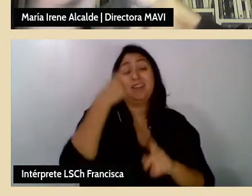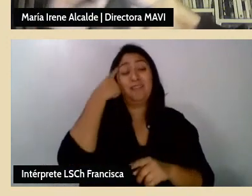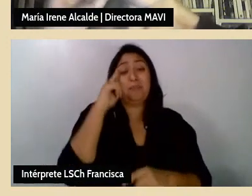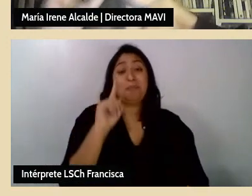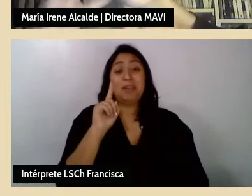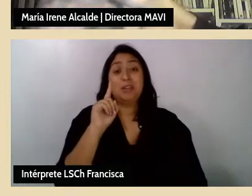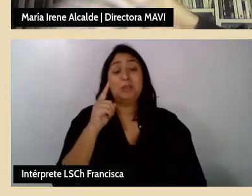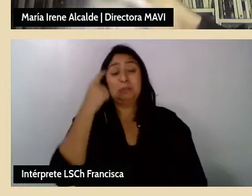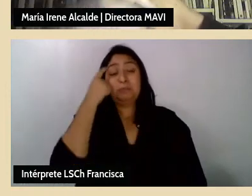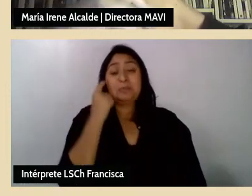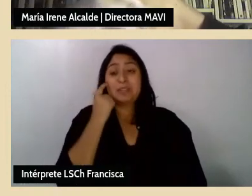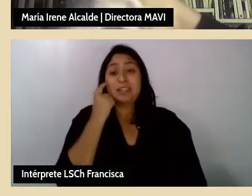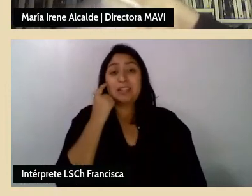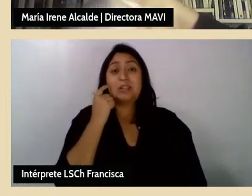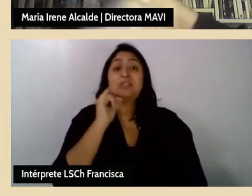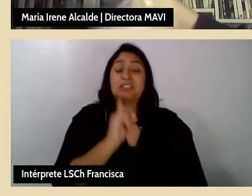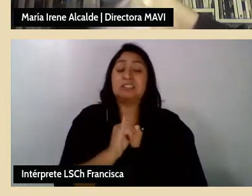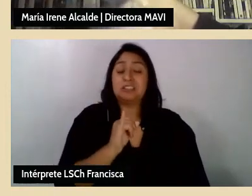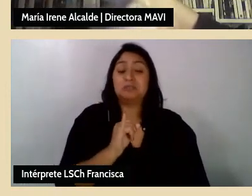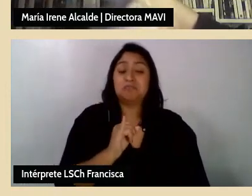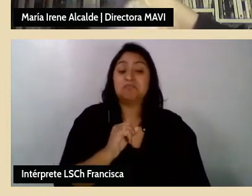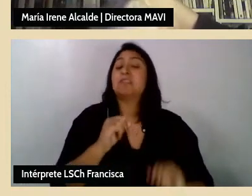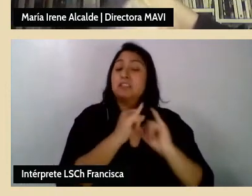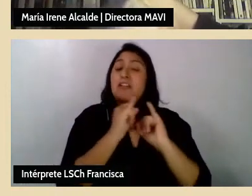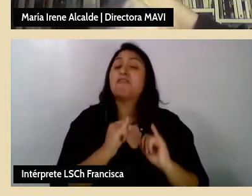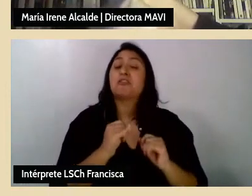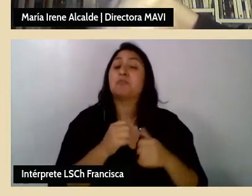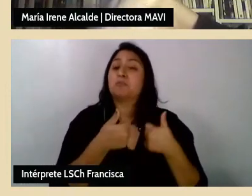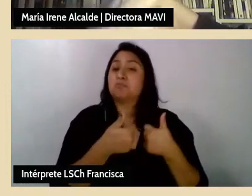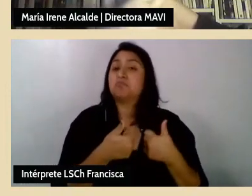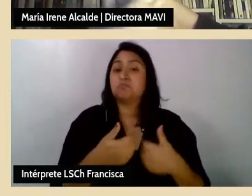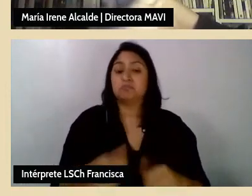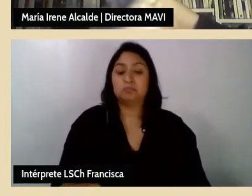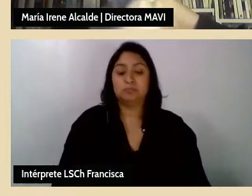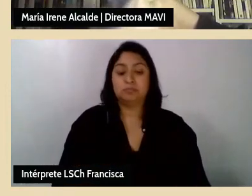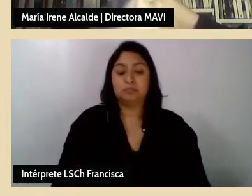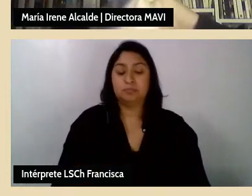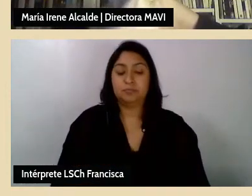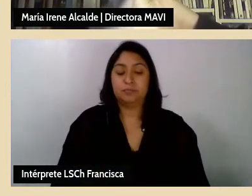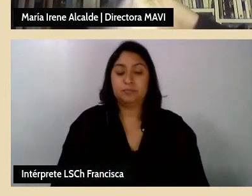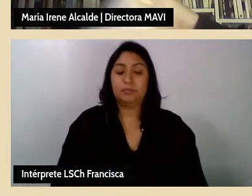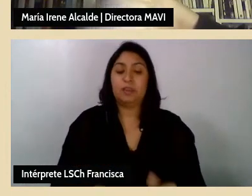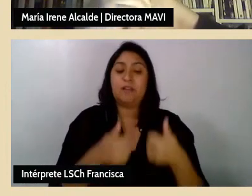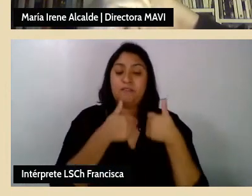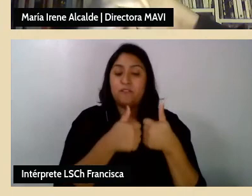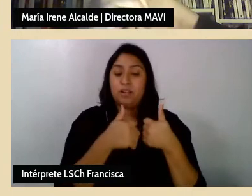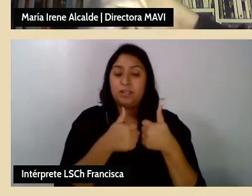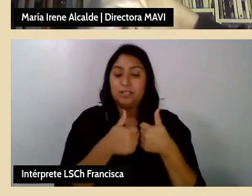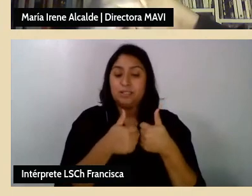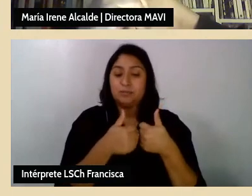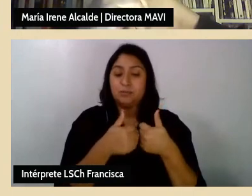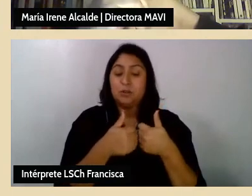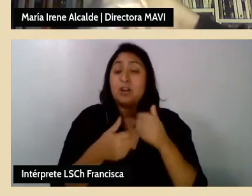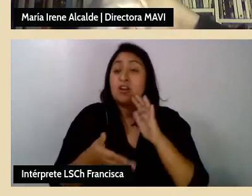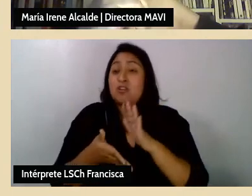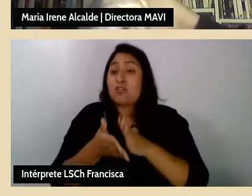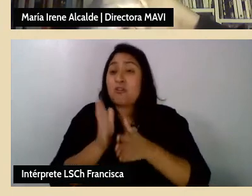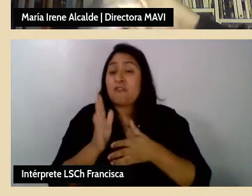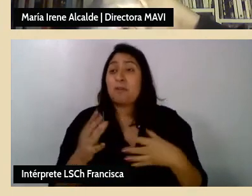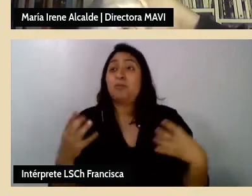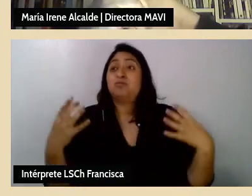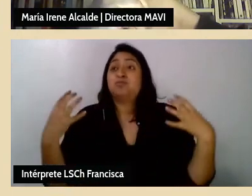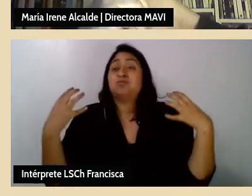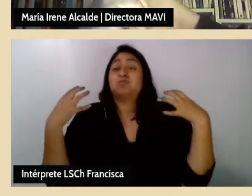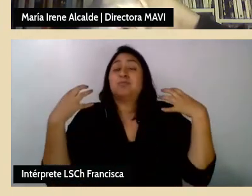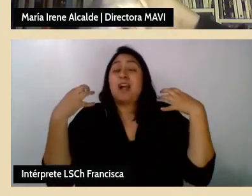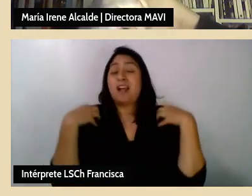pero creo que es así. Creo que es así. Buenísimo, María Irene. Así que bueno, nos vamos cargados de optimismo. Yo también